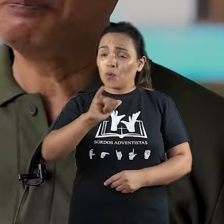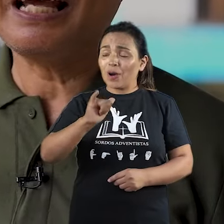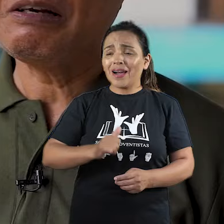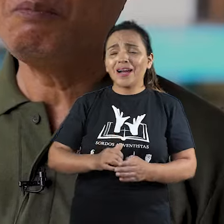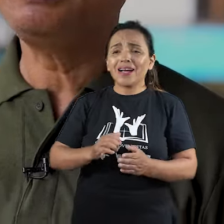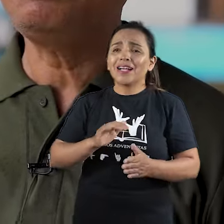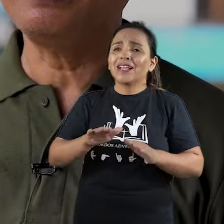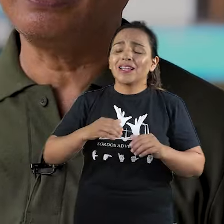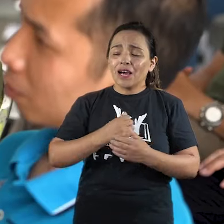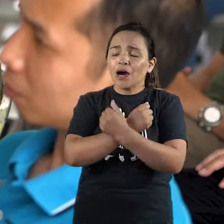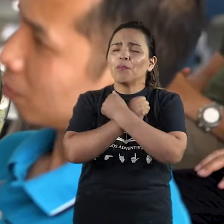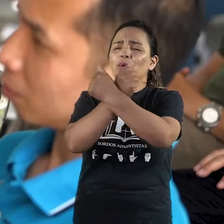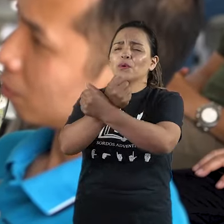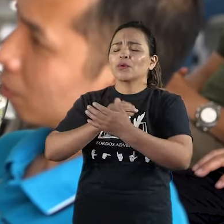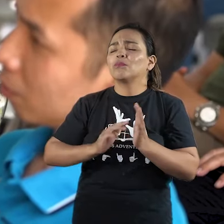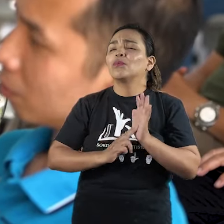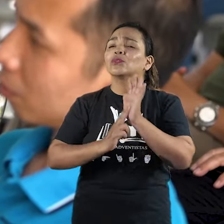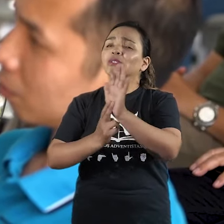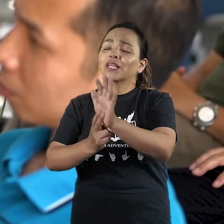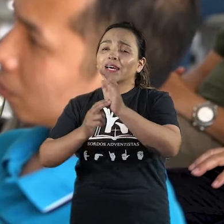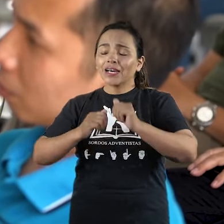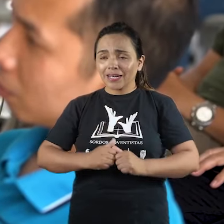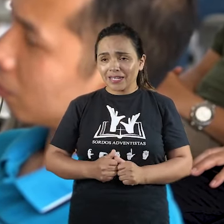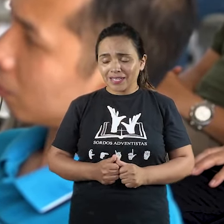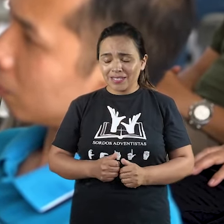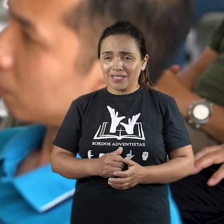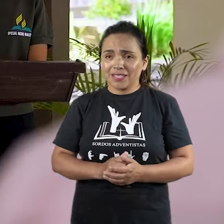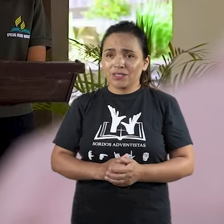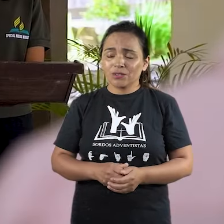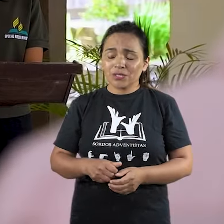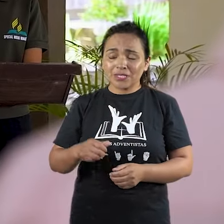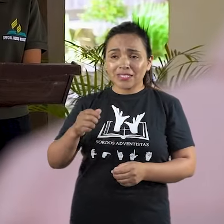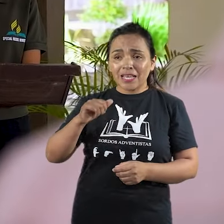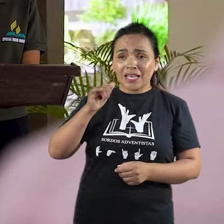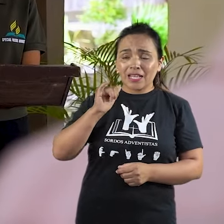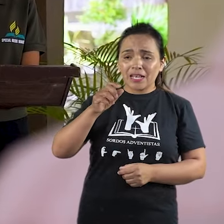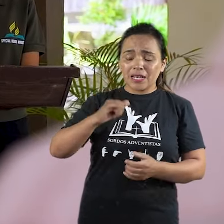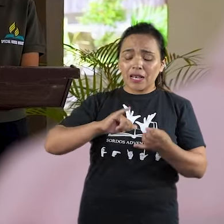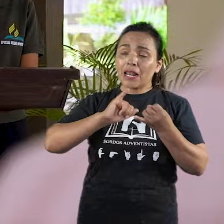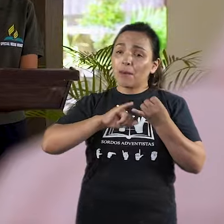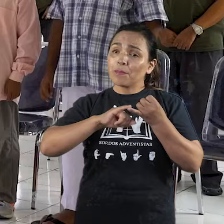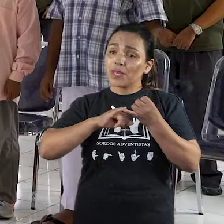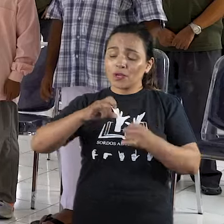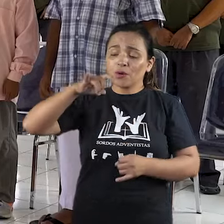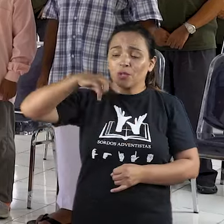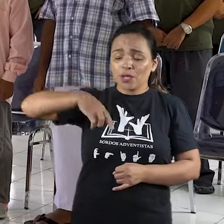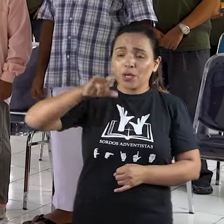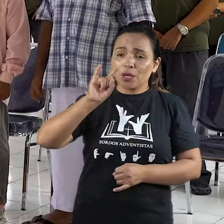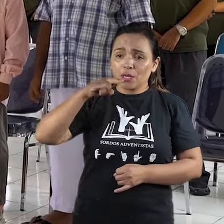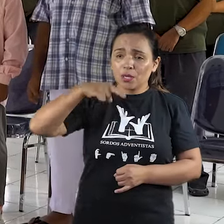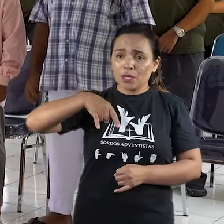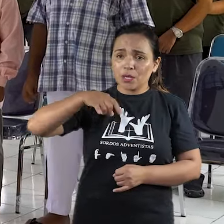con problemas visuales. Mundari se enteró por su amigo de que el centro permitía servicios de culto para todos sus